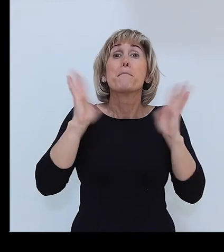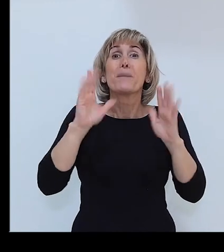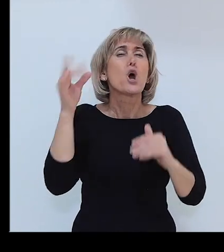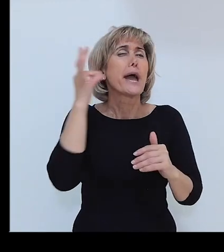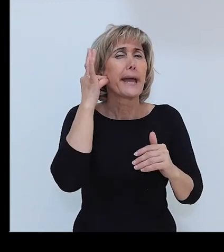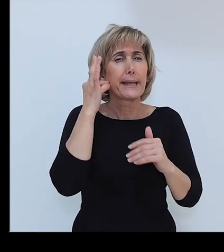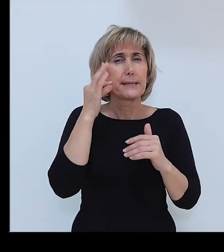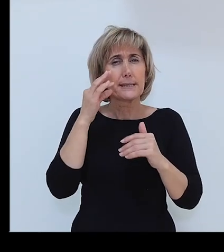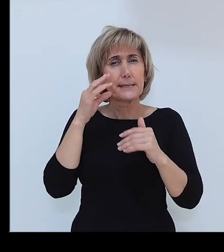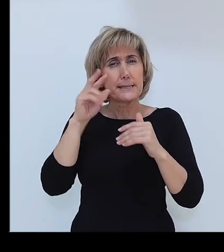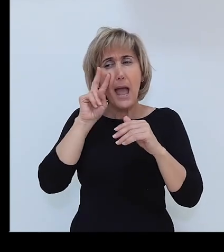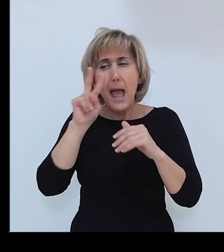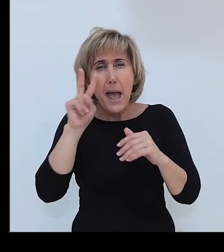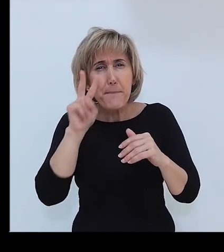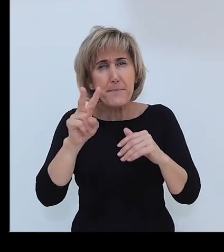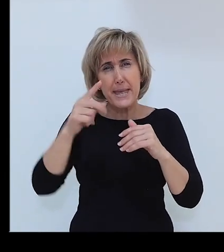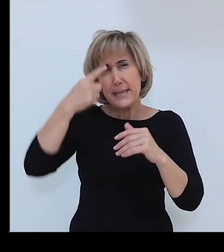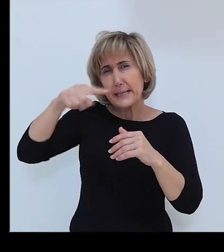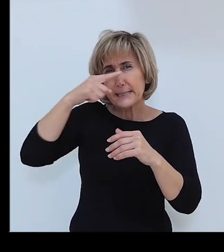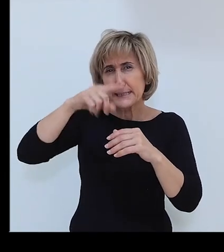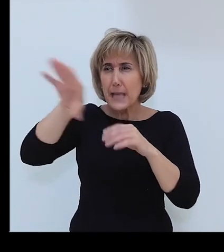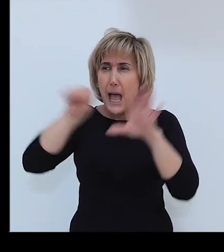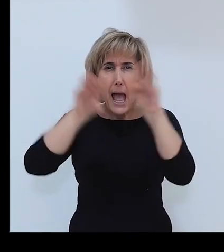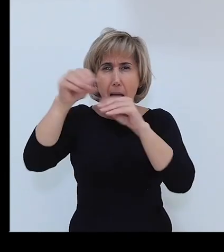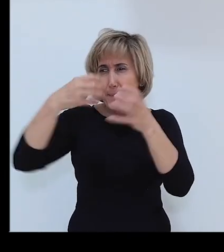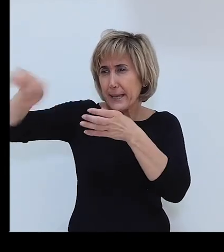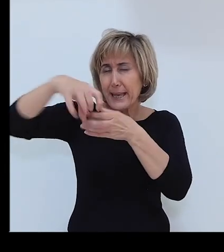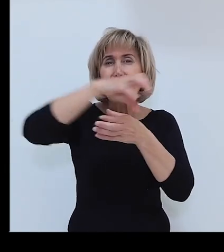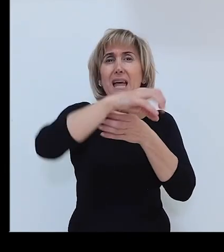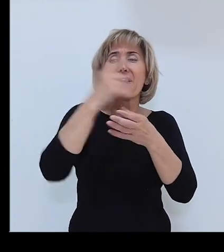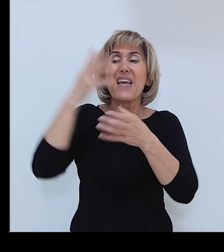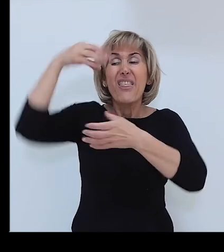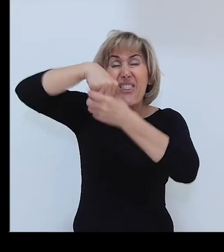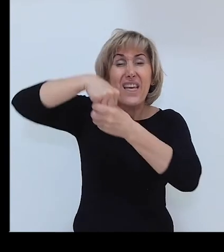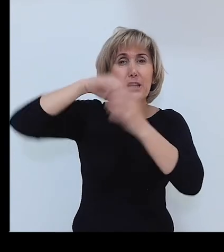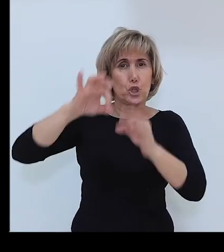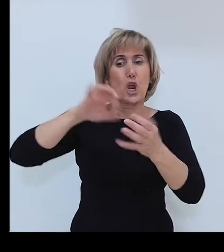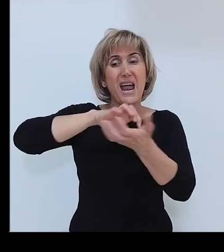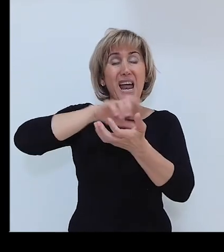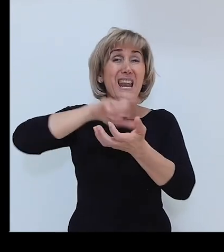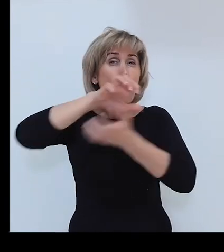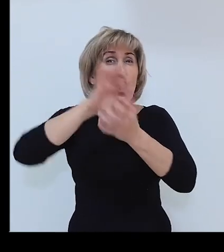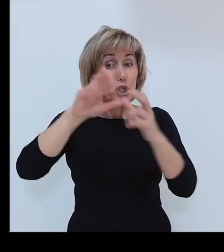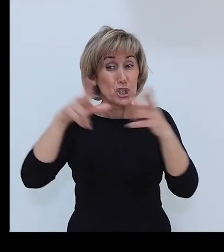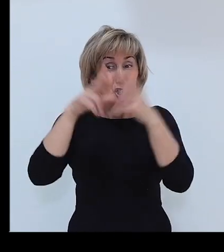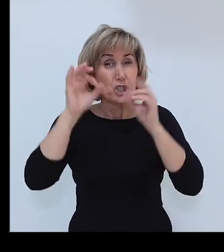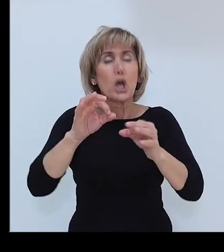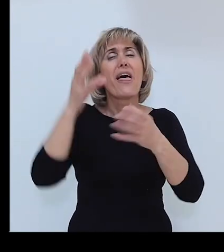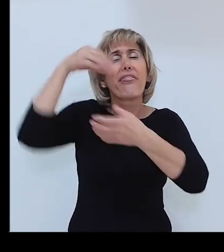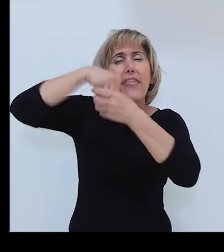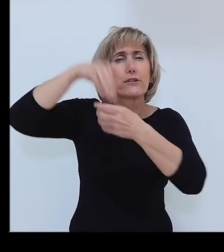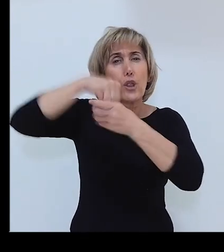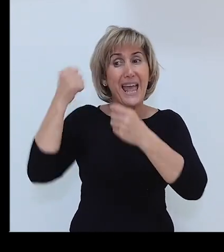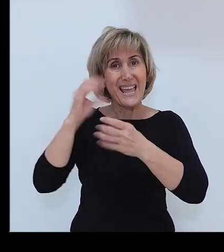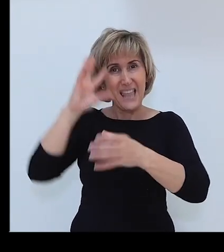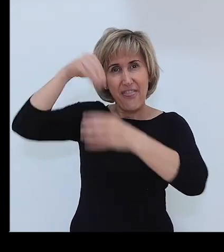de la sociedad de fuera, ¿no? Sin embargo, ella empezó a ver y a discernir lo importante de la reproducción social desde